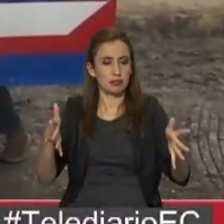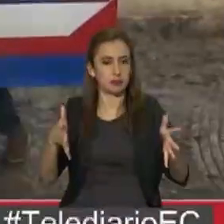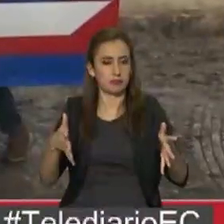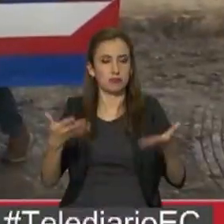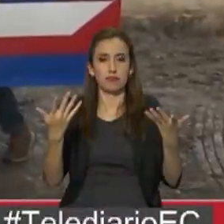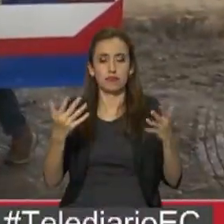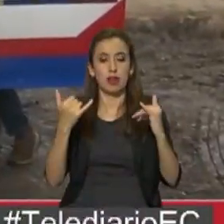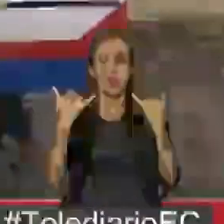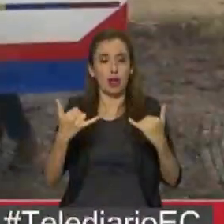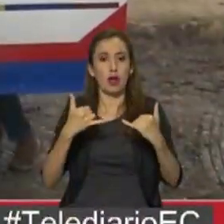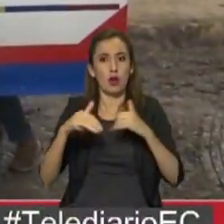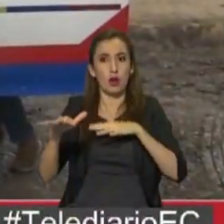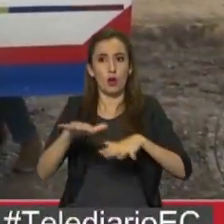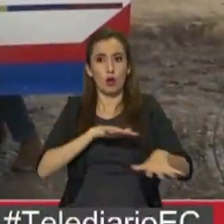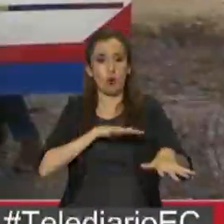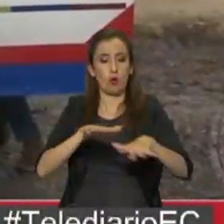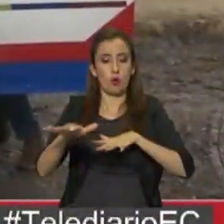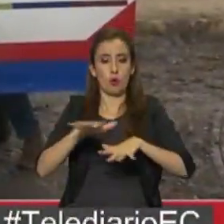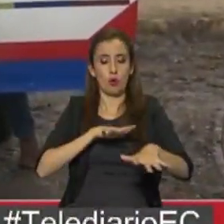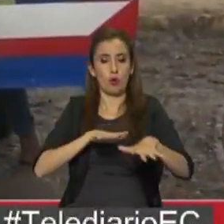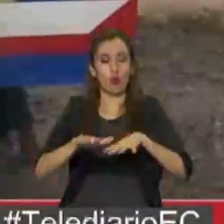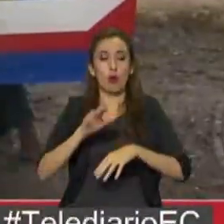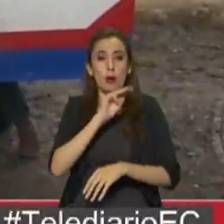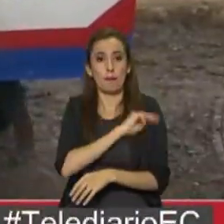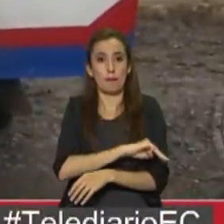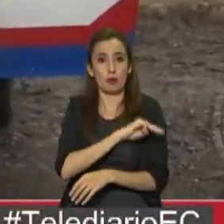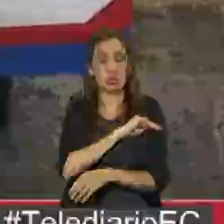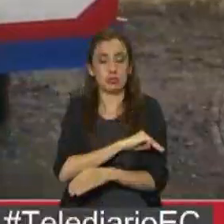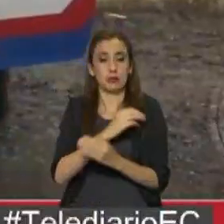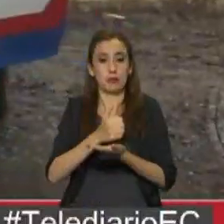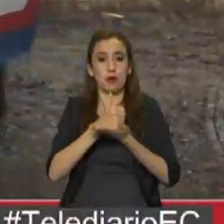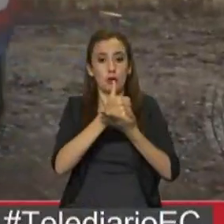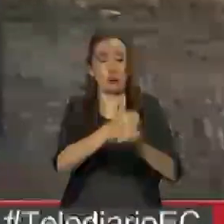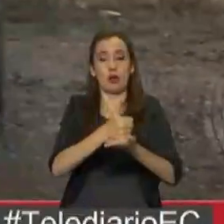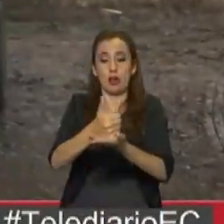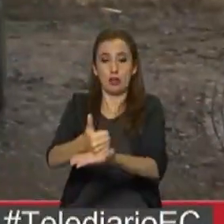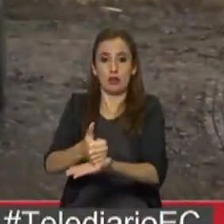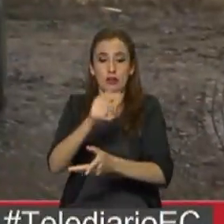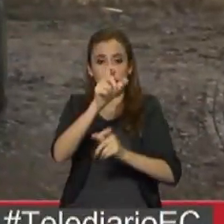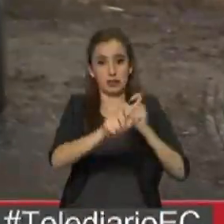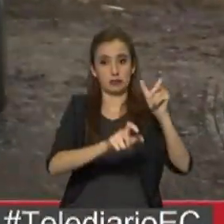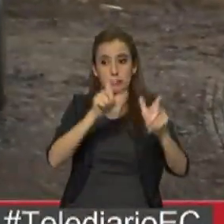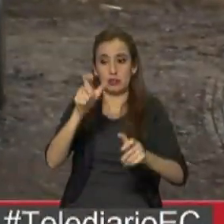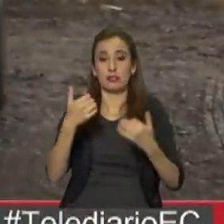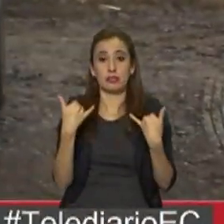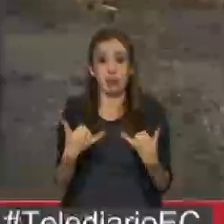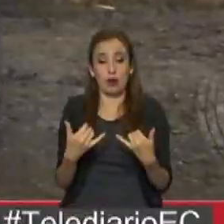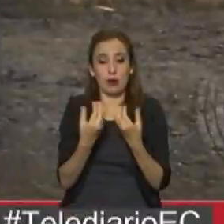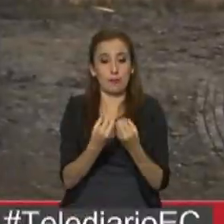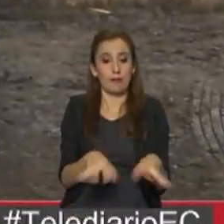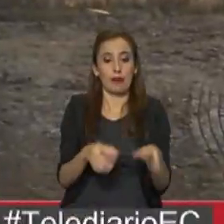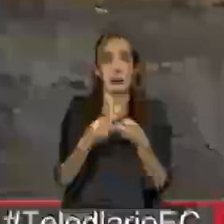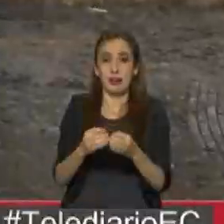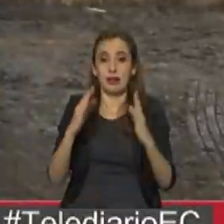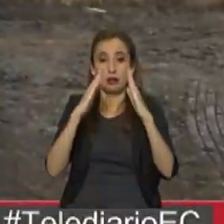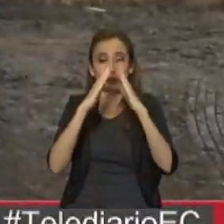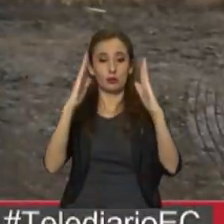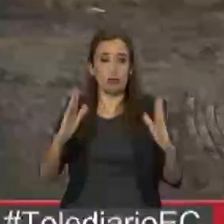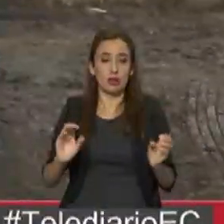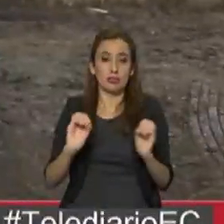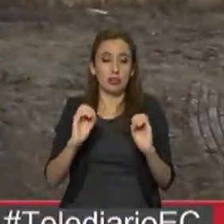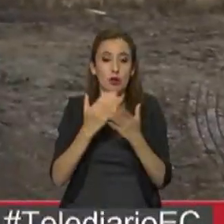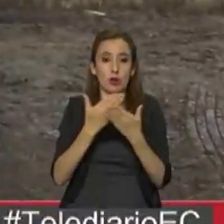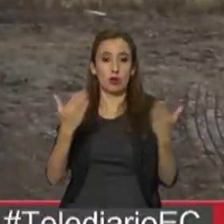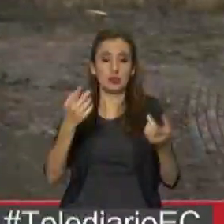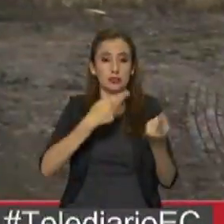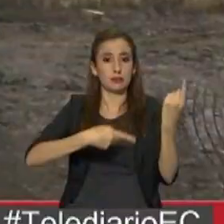sobre las acciones que está tomando el municipio de quito para ayudar a las personas afectadas nosotros mientras tanto regresamos estudios con las